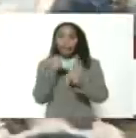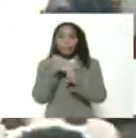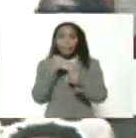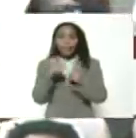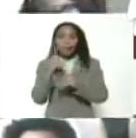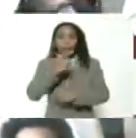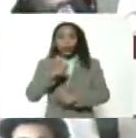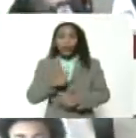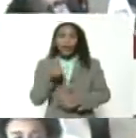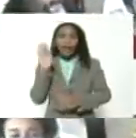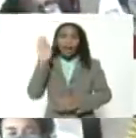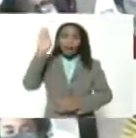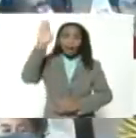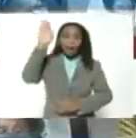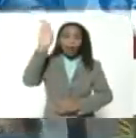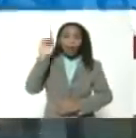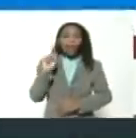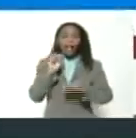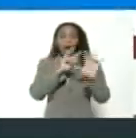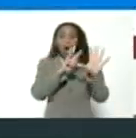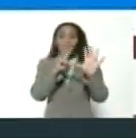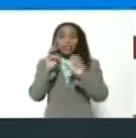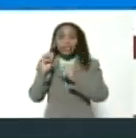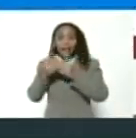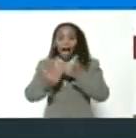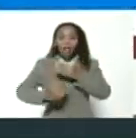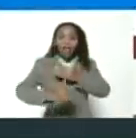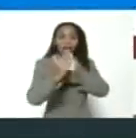Levanten la mano los que nacieron del año 80 en adelante.